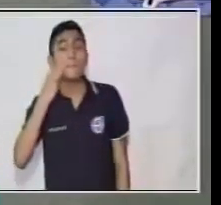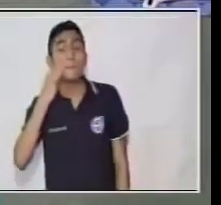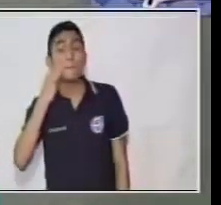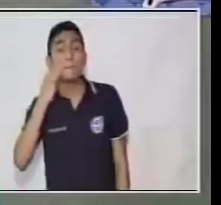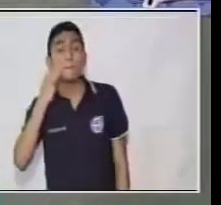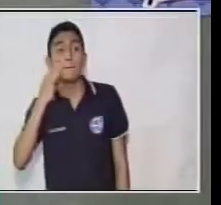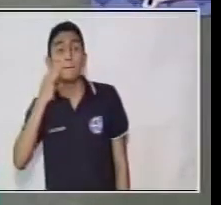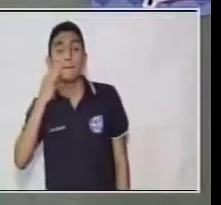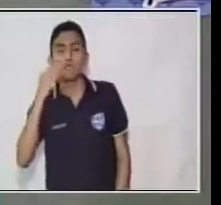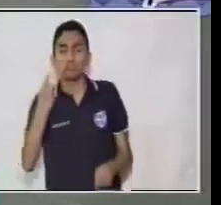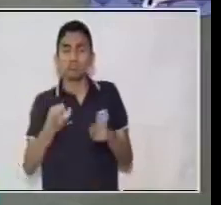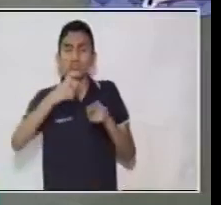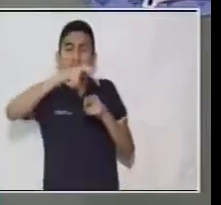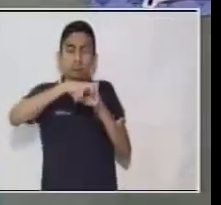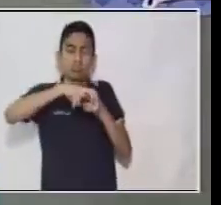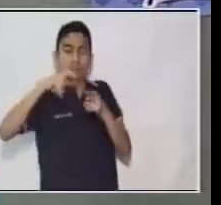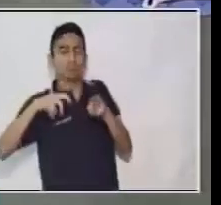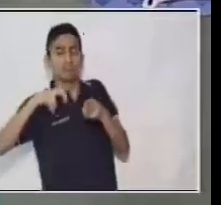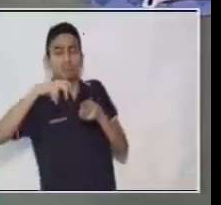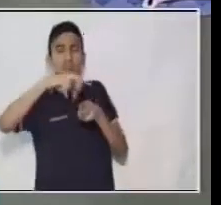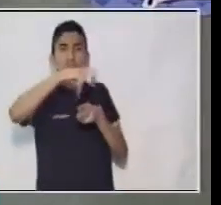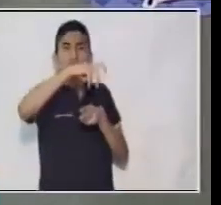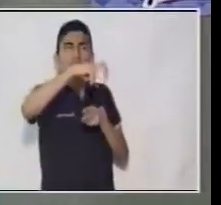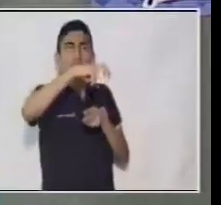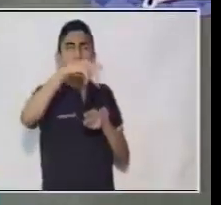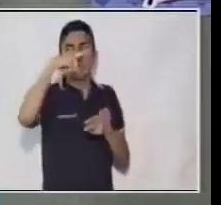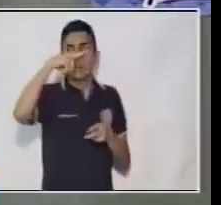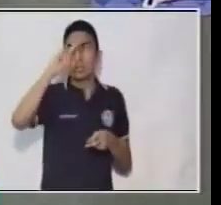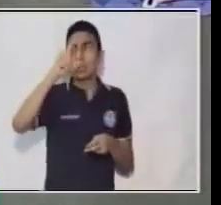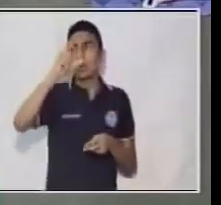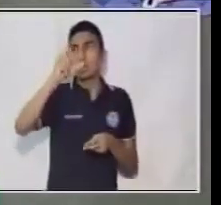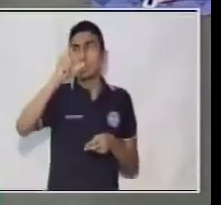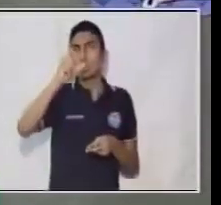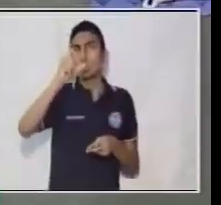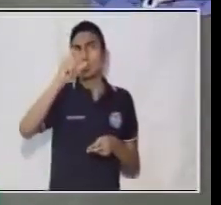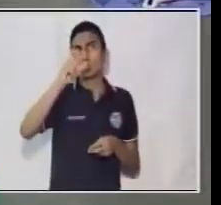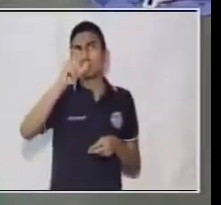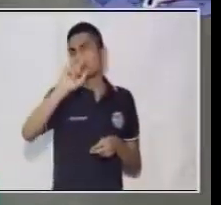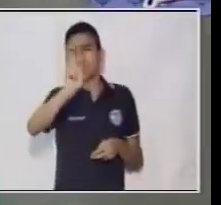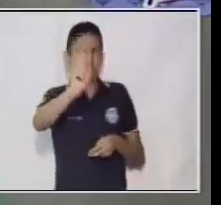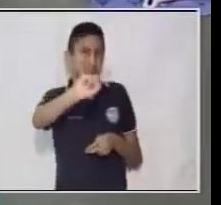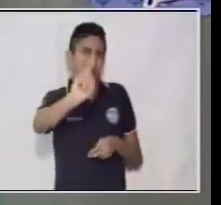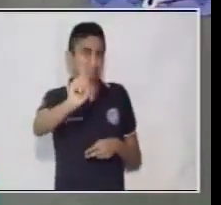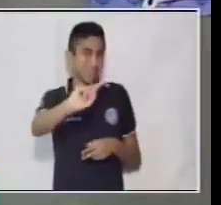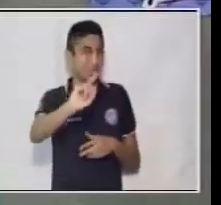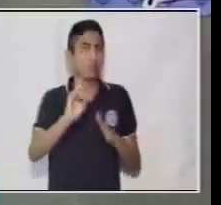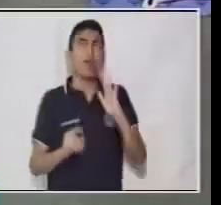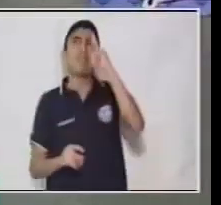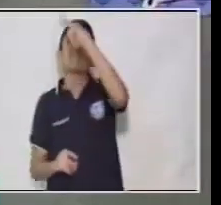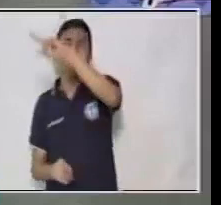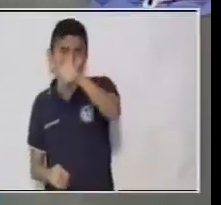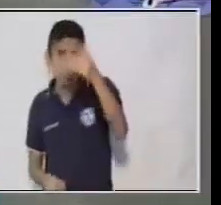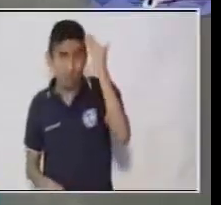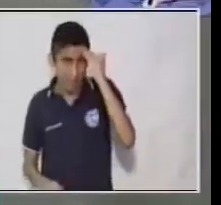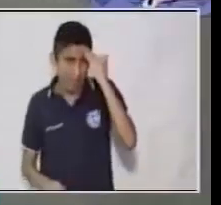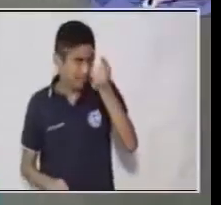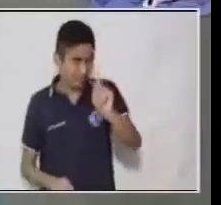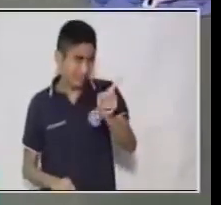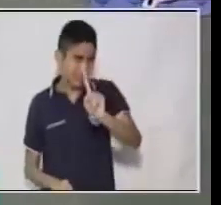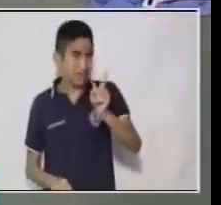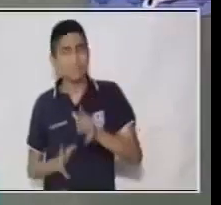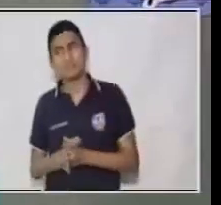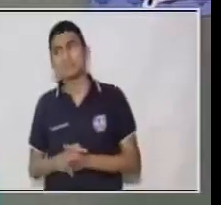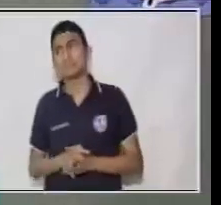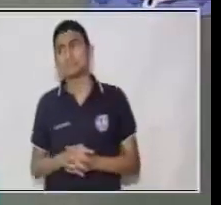sube al tuk-tuk para viajar a otra ciudad. Podría ser, pero vamos a buscar otra